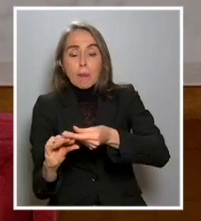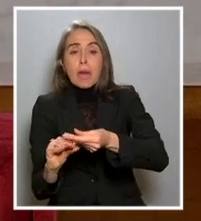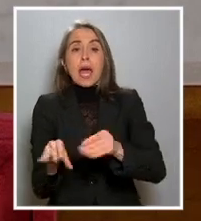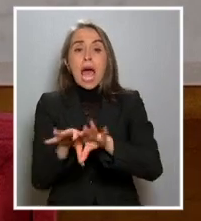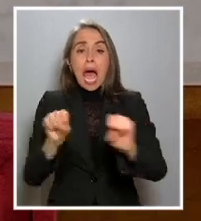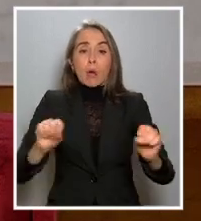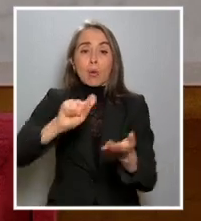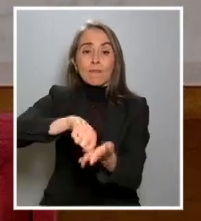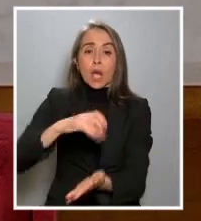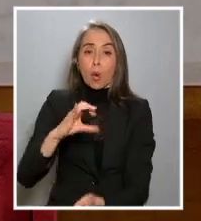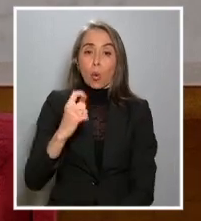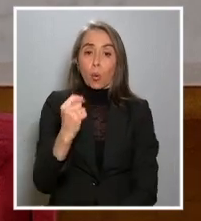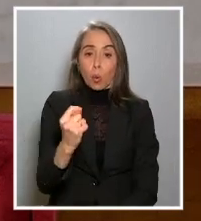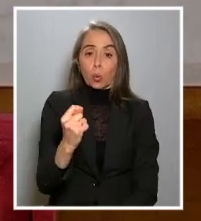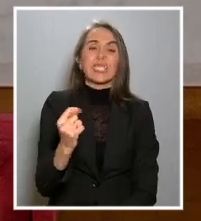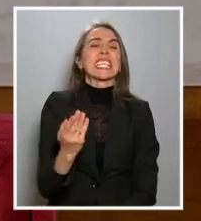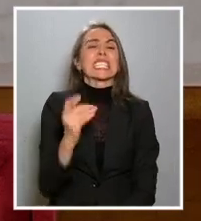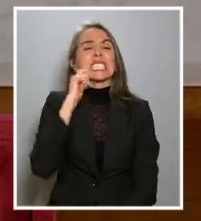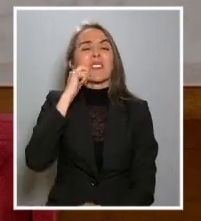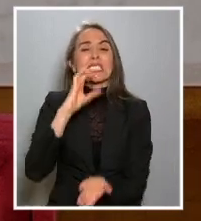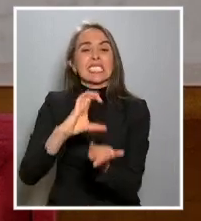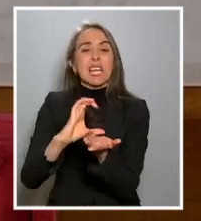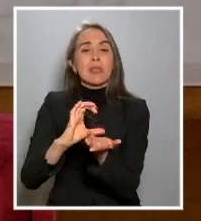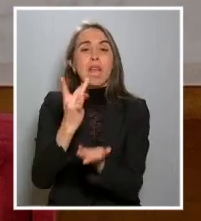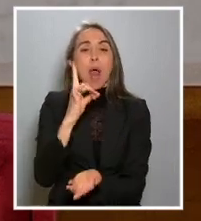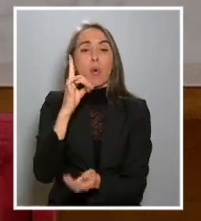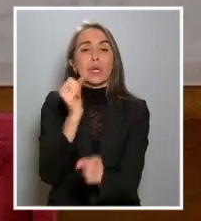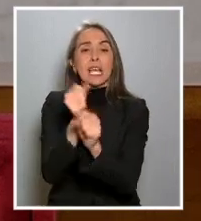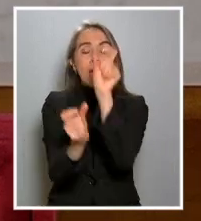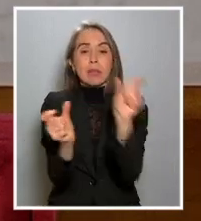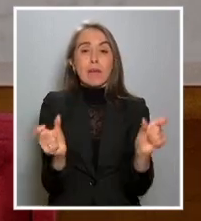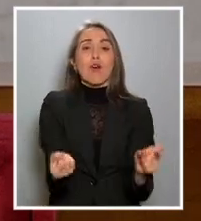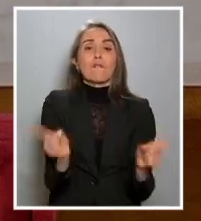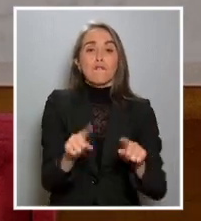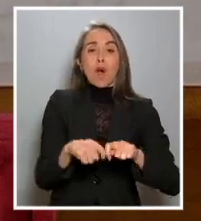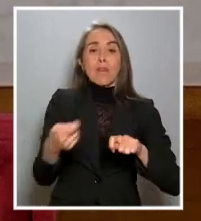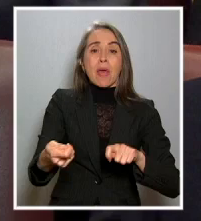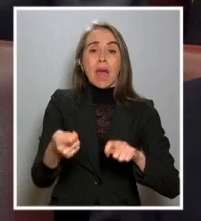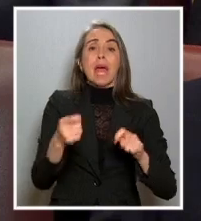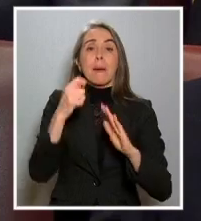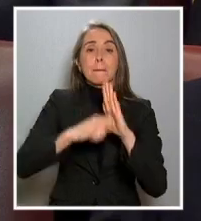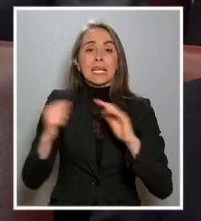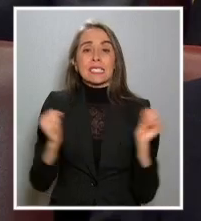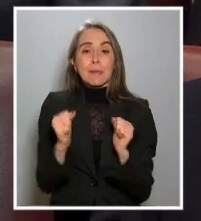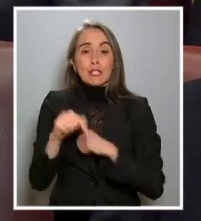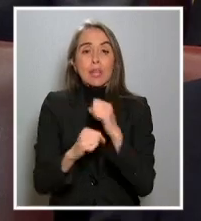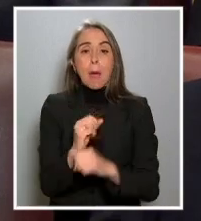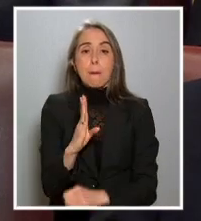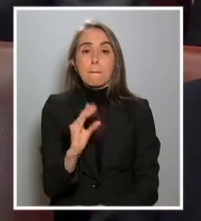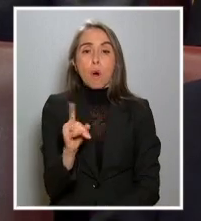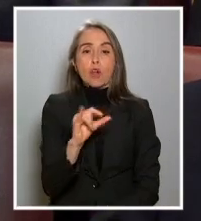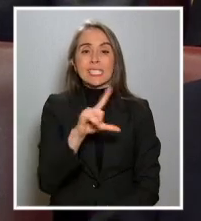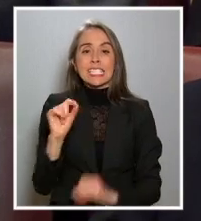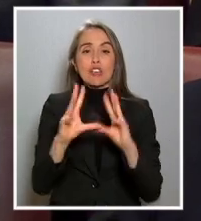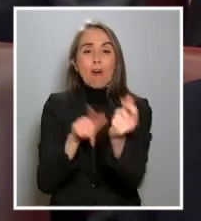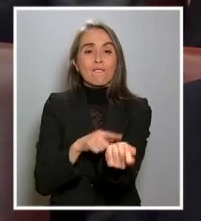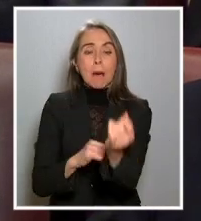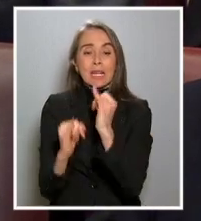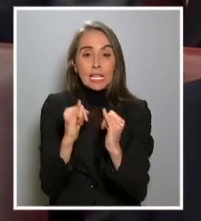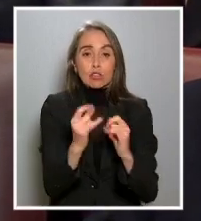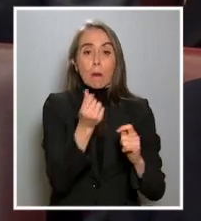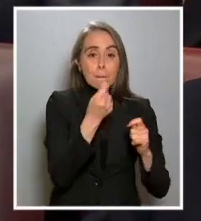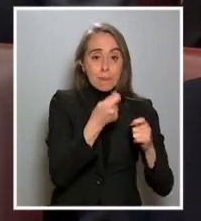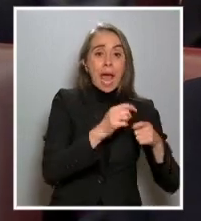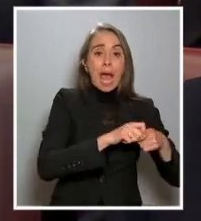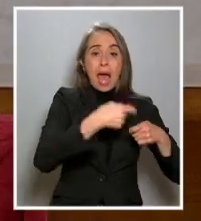CUT, la Central Unitaria de Trabajadores, este beneficio será reactivado durante los meses de invierno de este año e inyectaremos también recursos